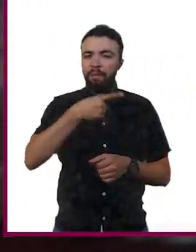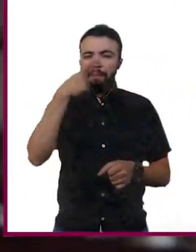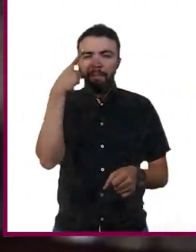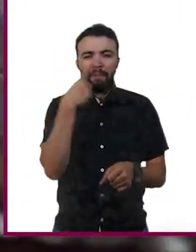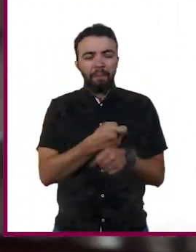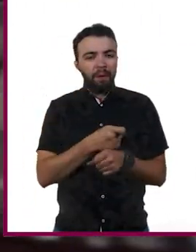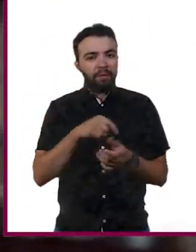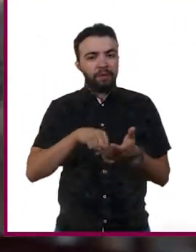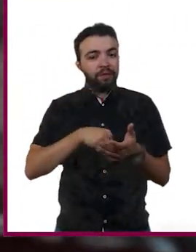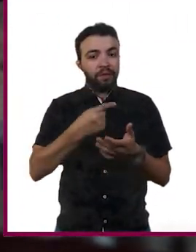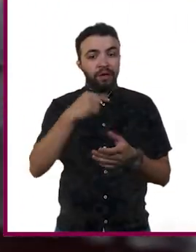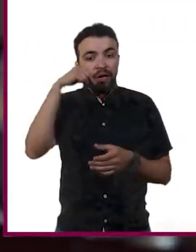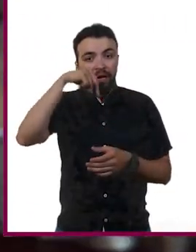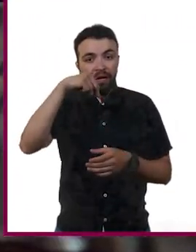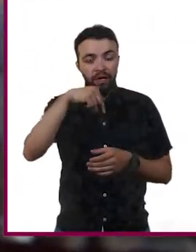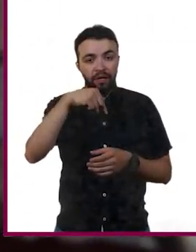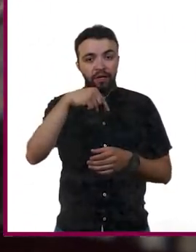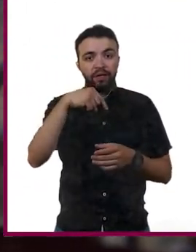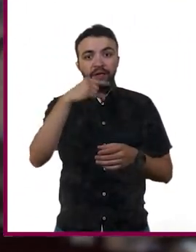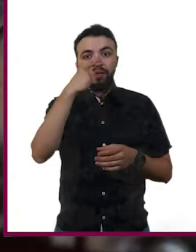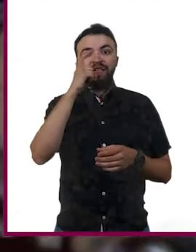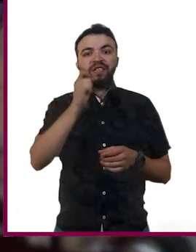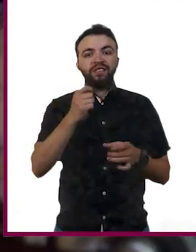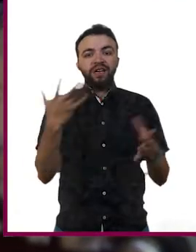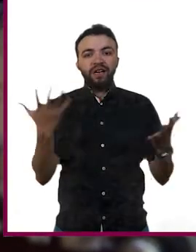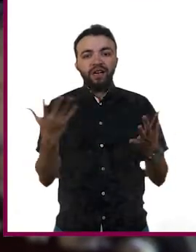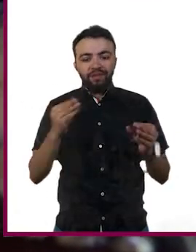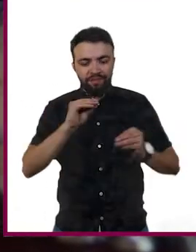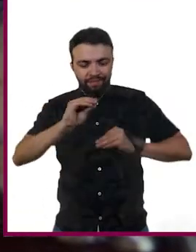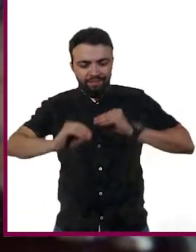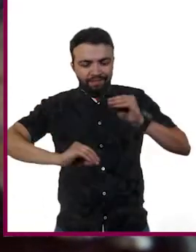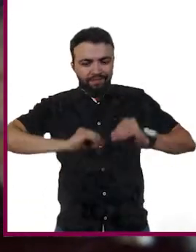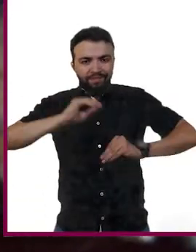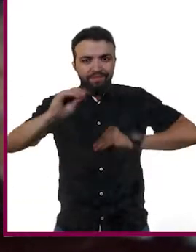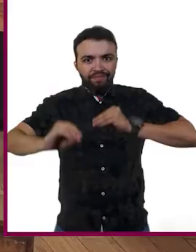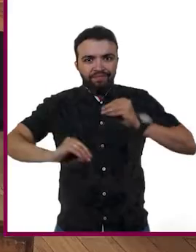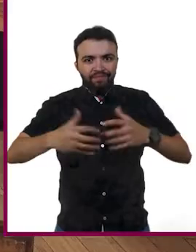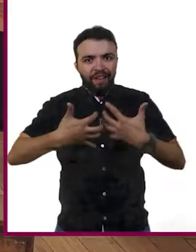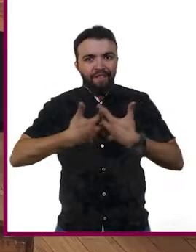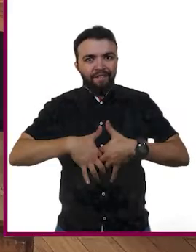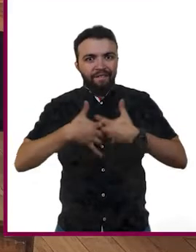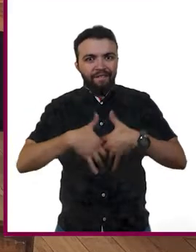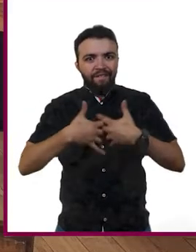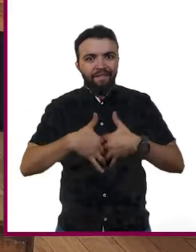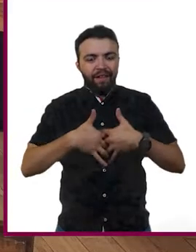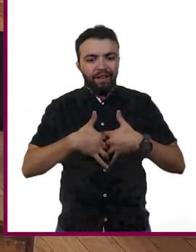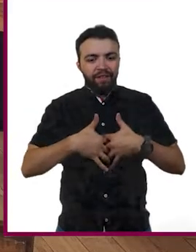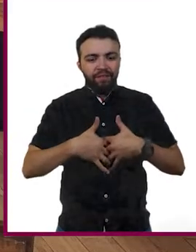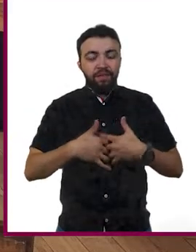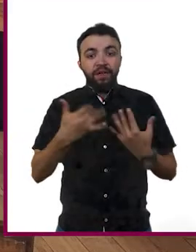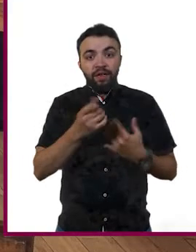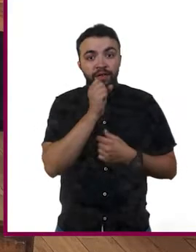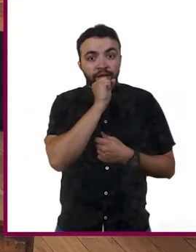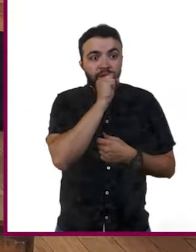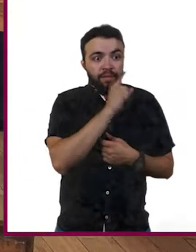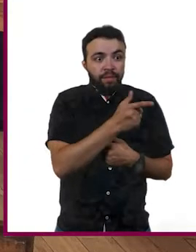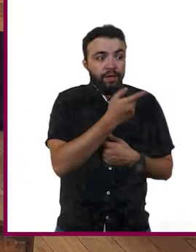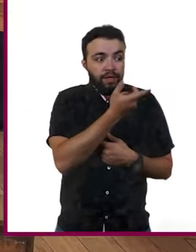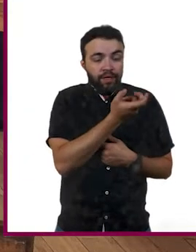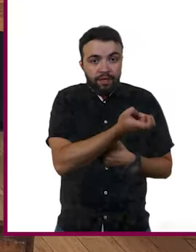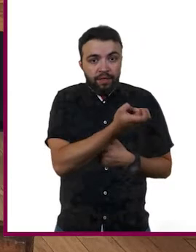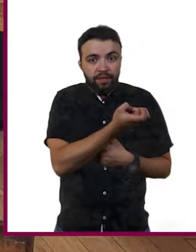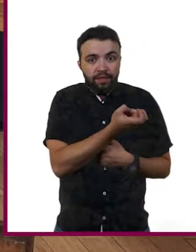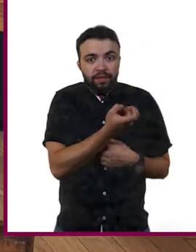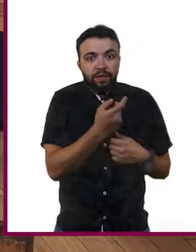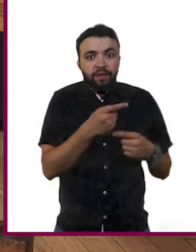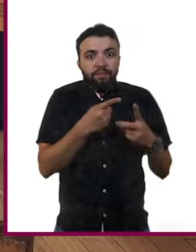del instrumento en nuestro país y por lo tanto también se convirtió en maestro de varios de los fabricantes actuales. Esta